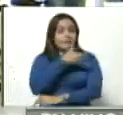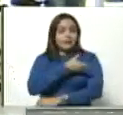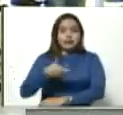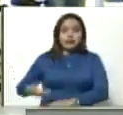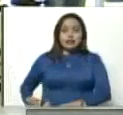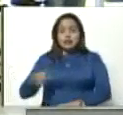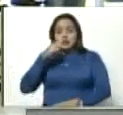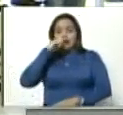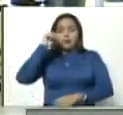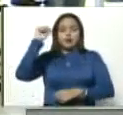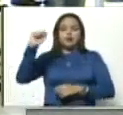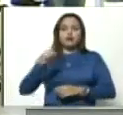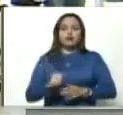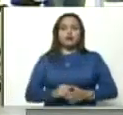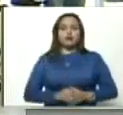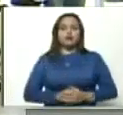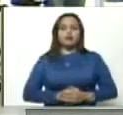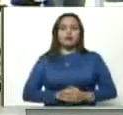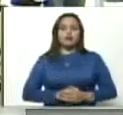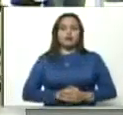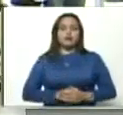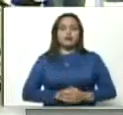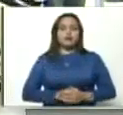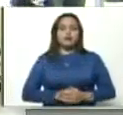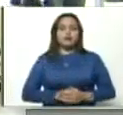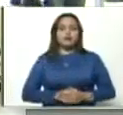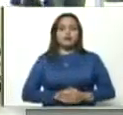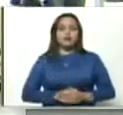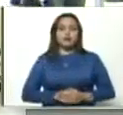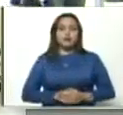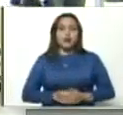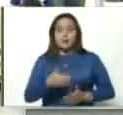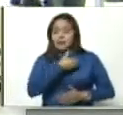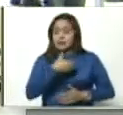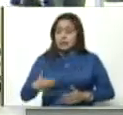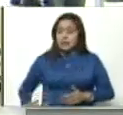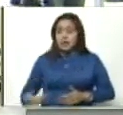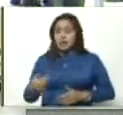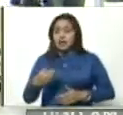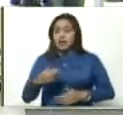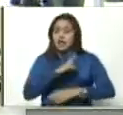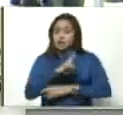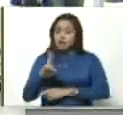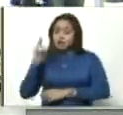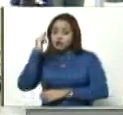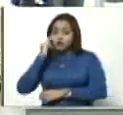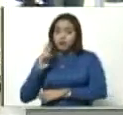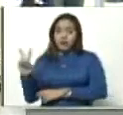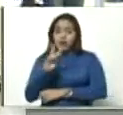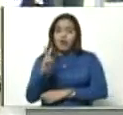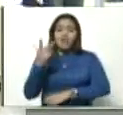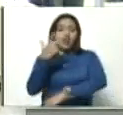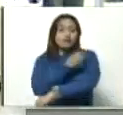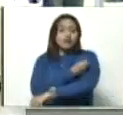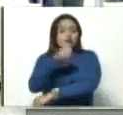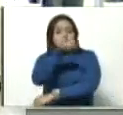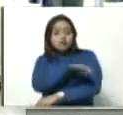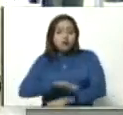presidente de la República Bolivariana de Venezuela, que es vacunar a toda la población que habita en este